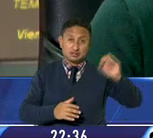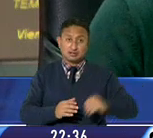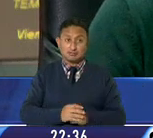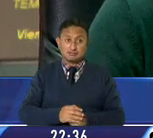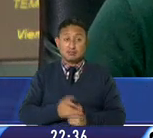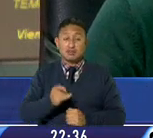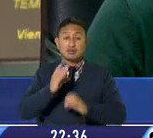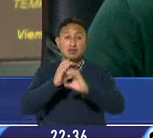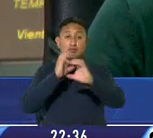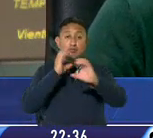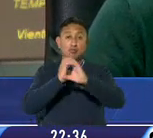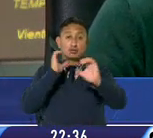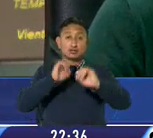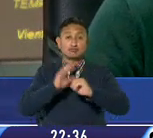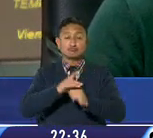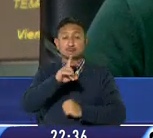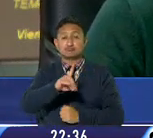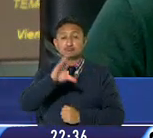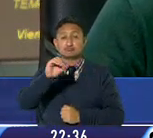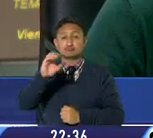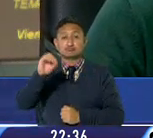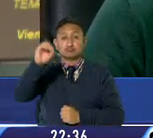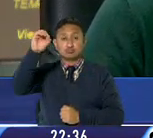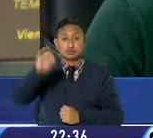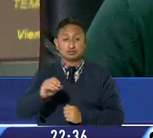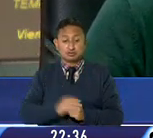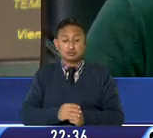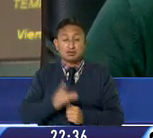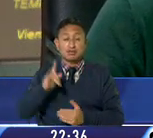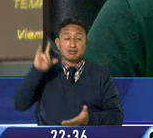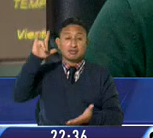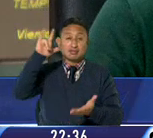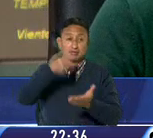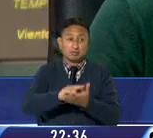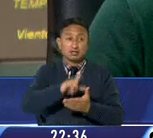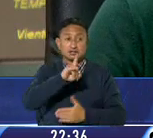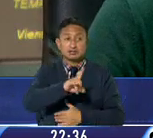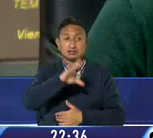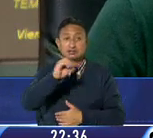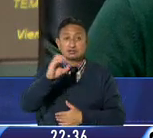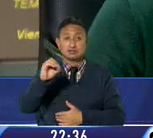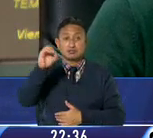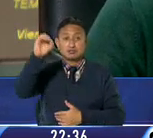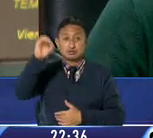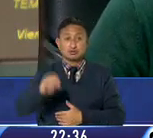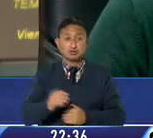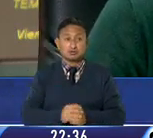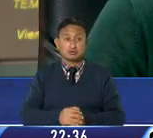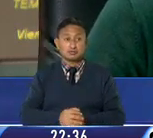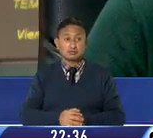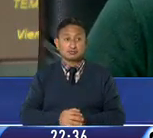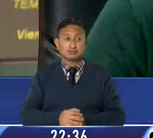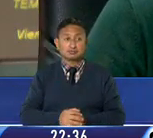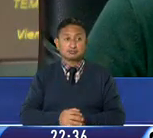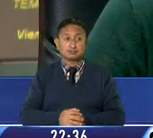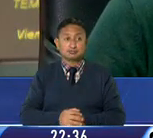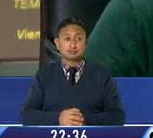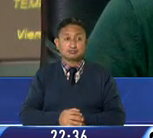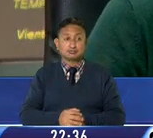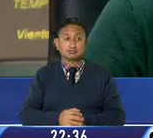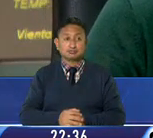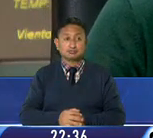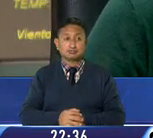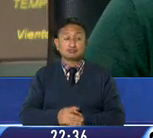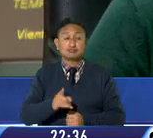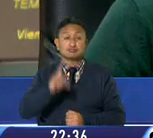buses con el 100% de aforo, los aeropuertos con el 100% de aforo, cementerios con el 60%, cines